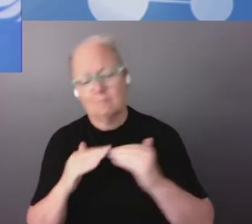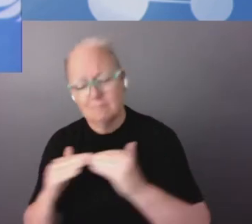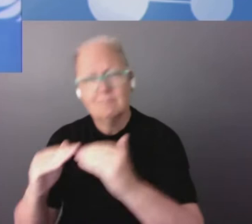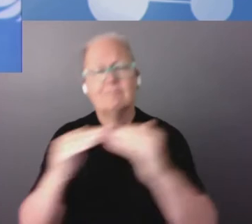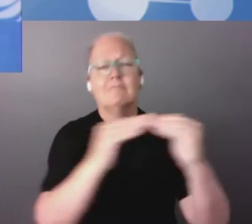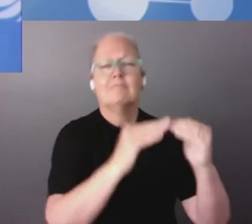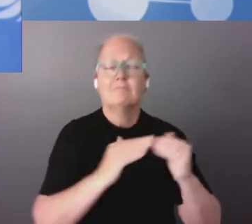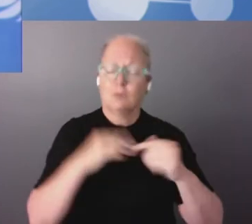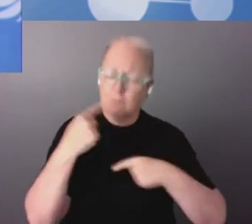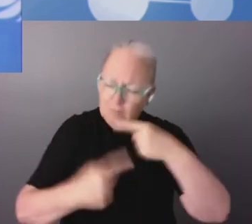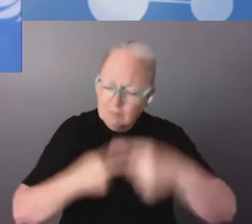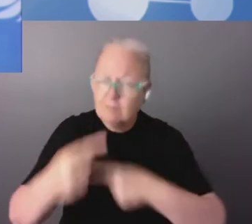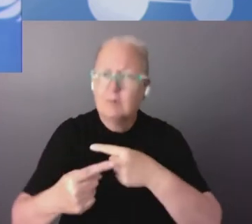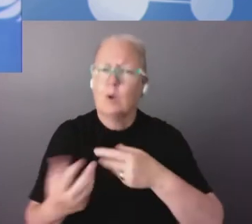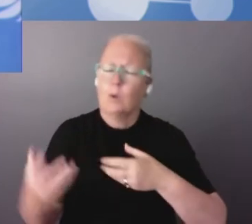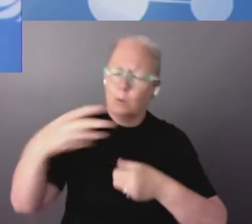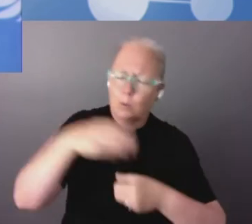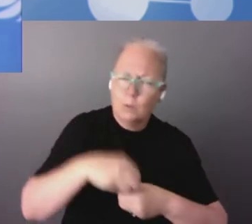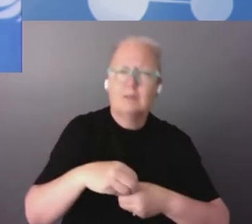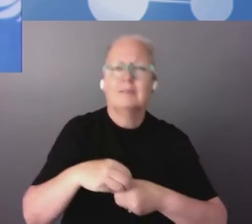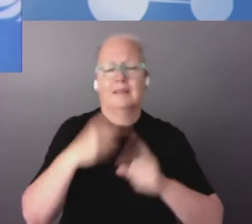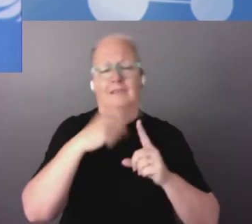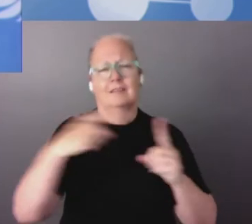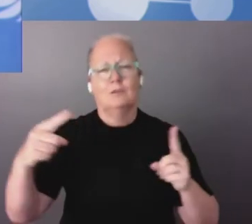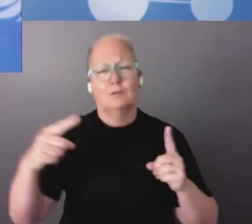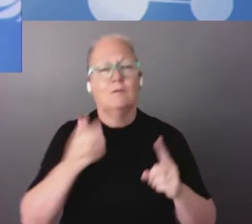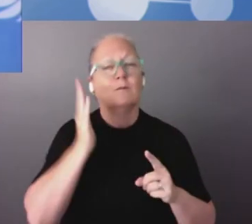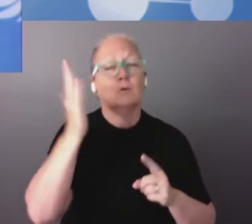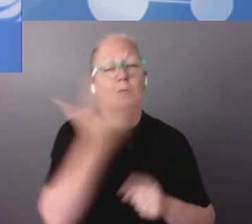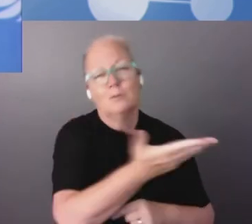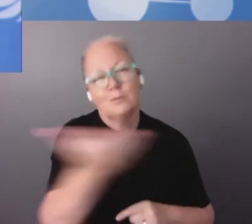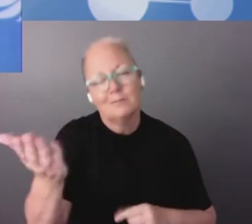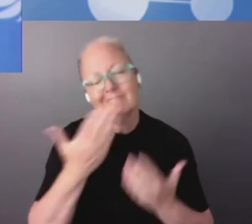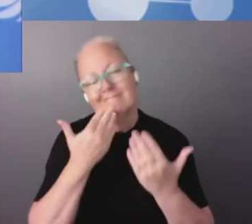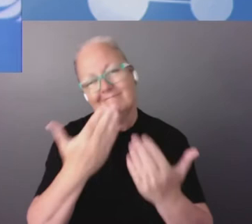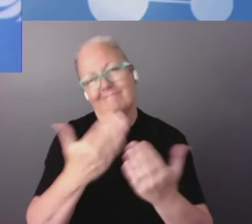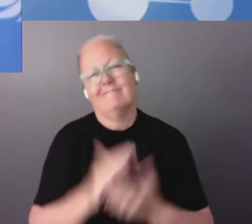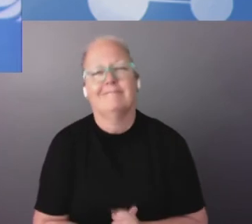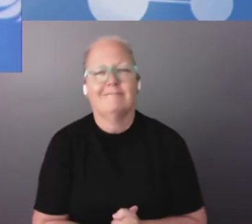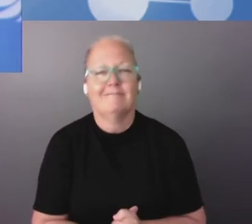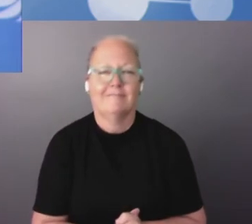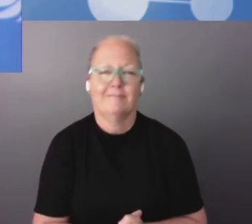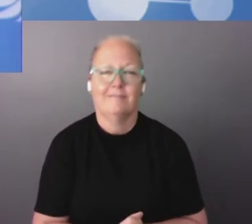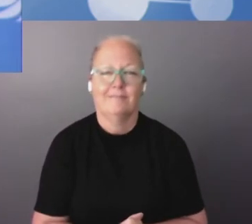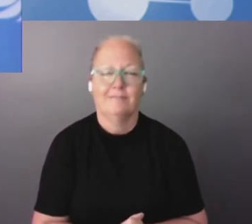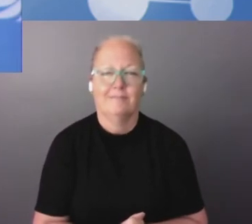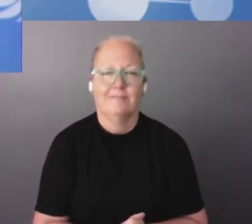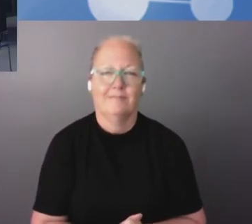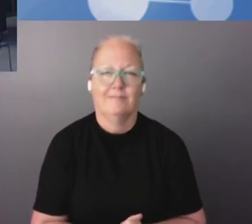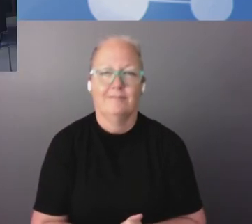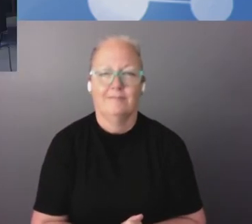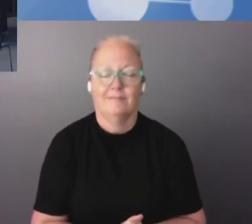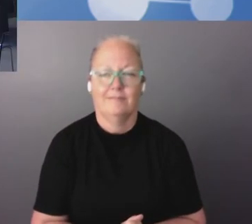organizamos y deseo a todos los participantes unas fructíferas debates durante el